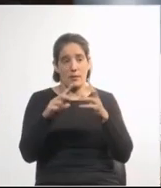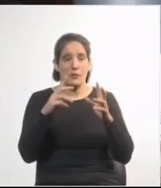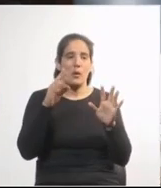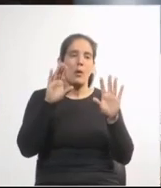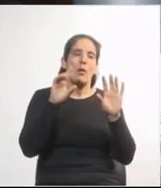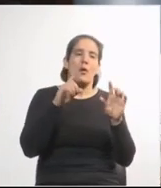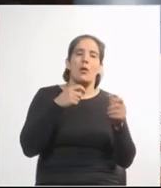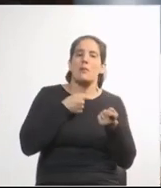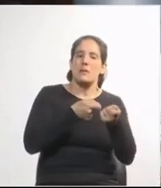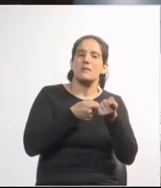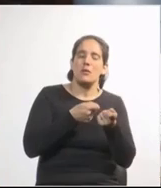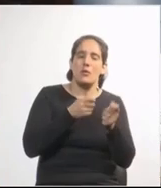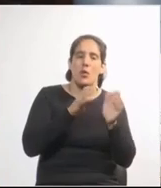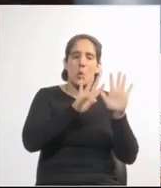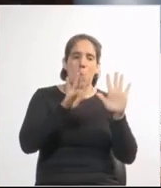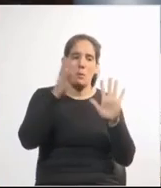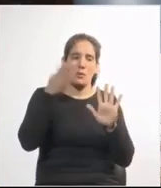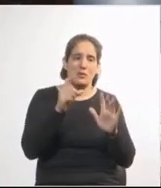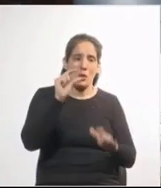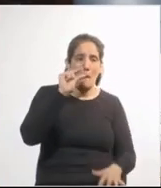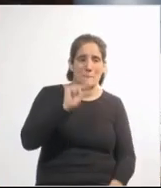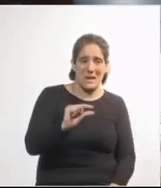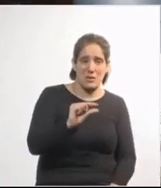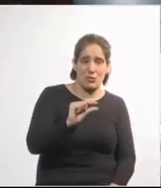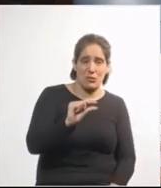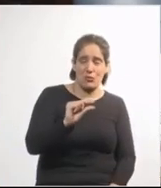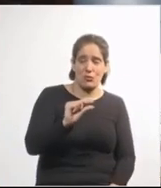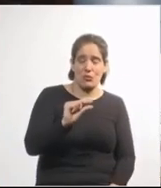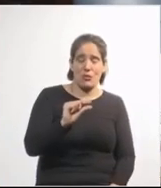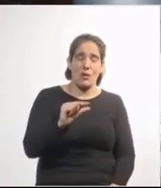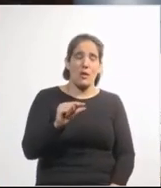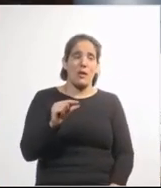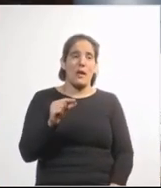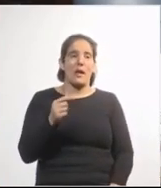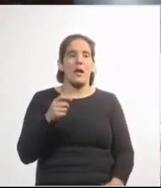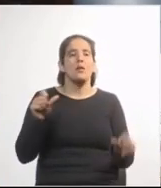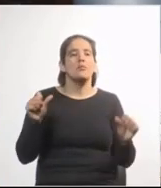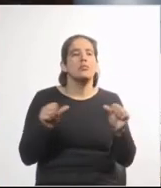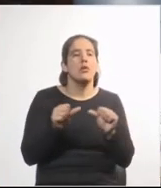27,9% del presupuesto. En gasto de funcionamiento, el